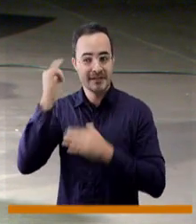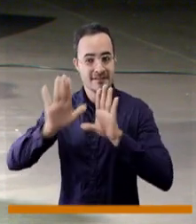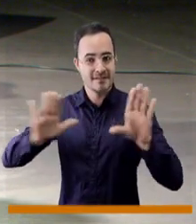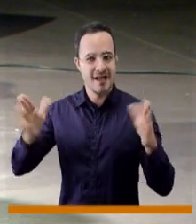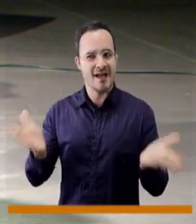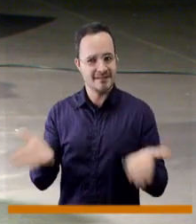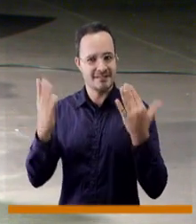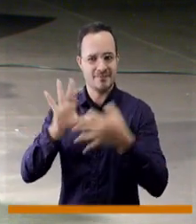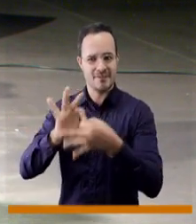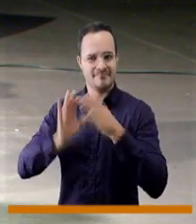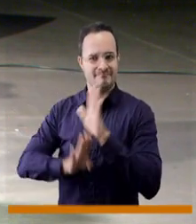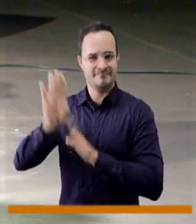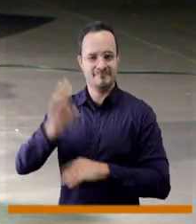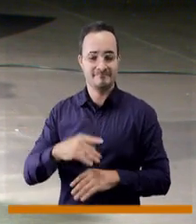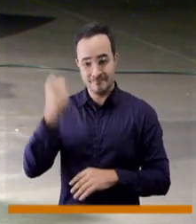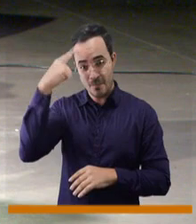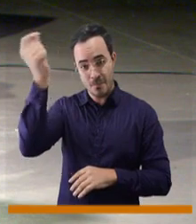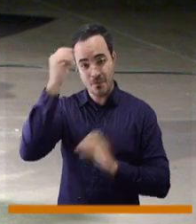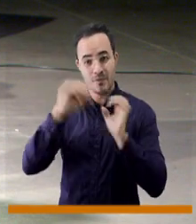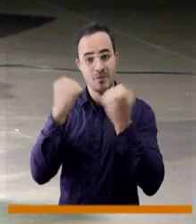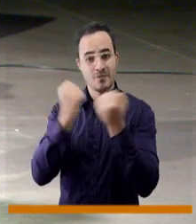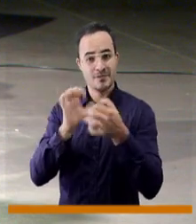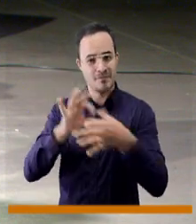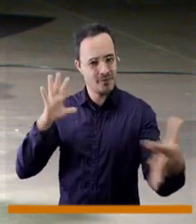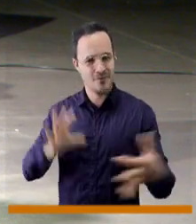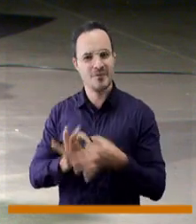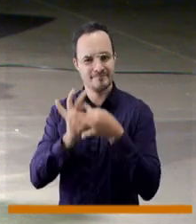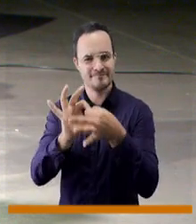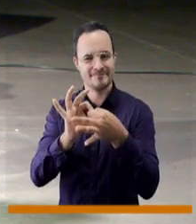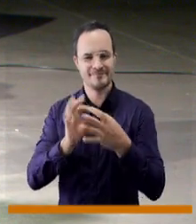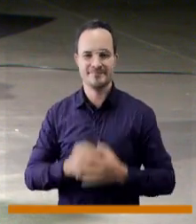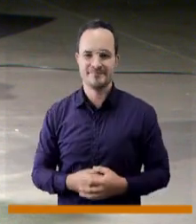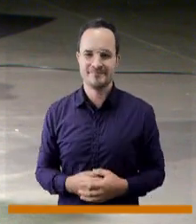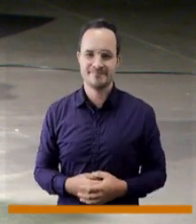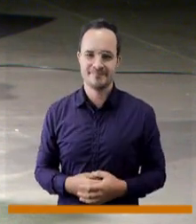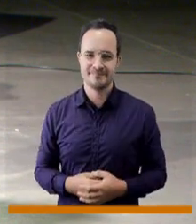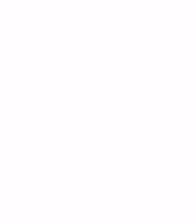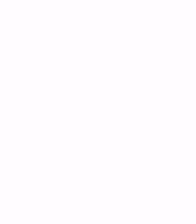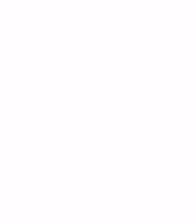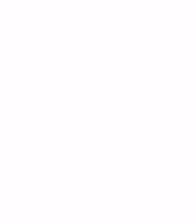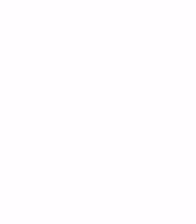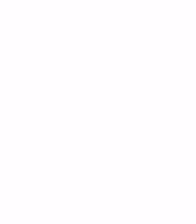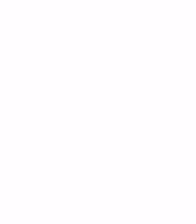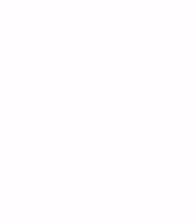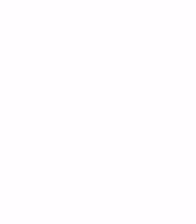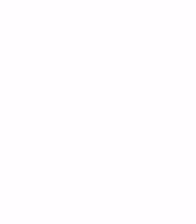nuevos creativos con sus obras. ¡Que viva la cultura! Porque el consejo somos tú y yo.